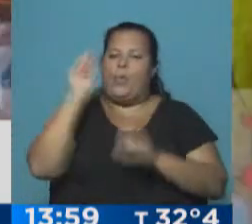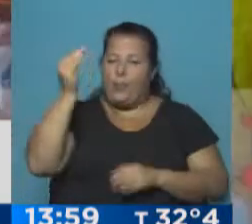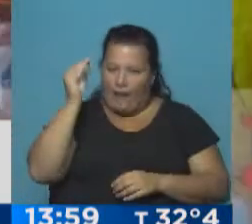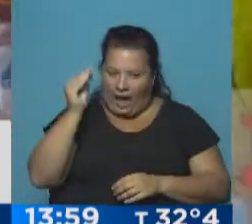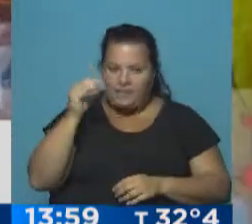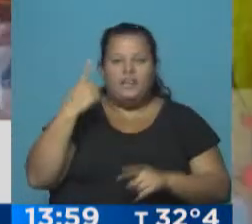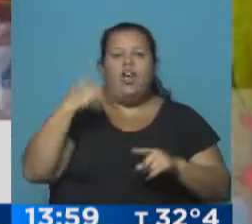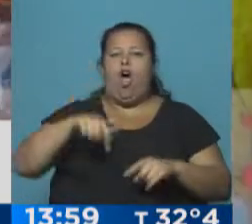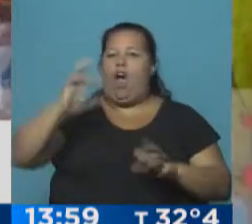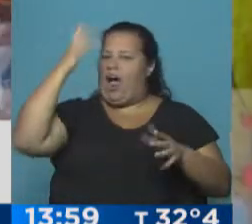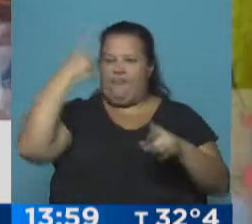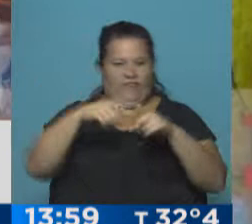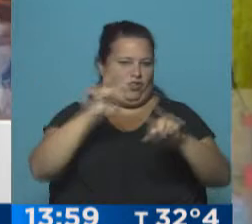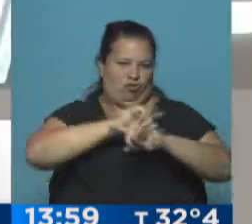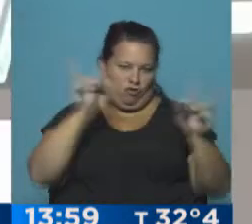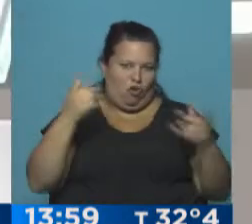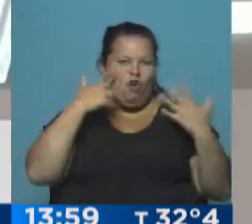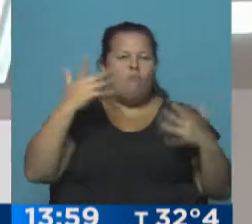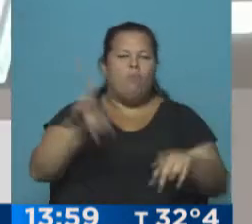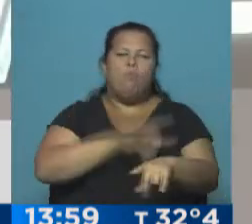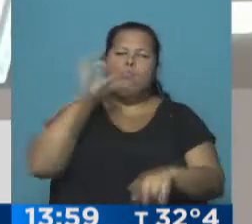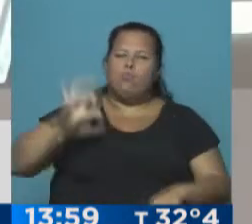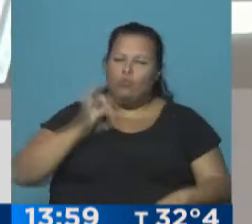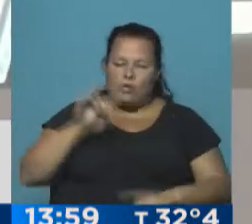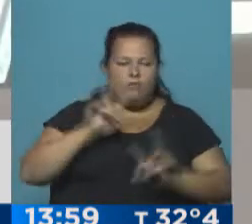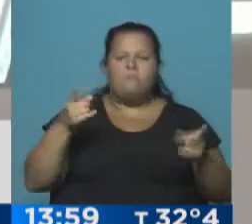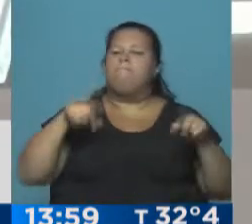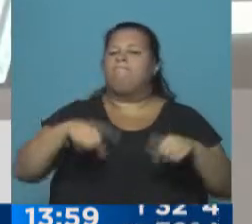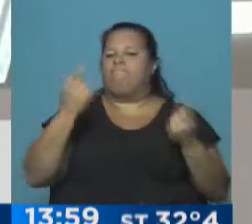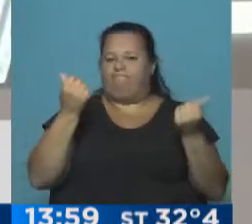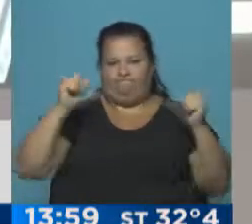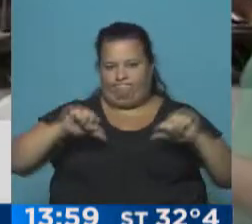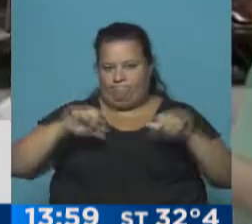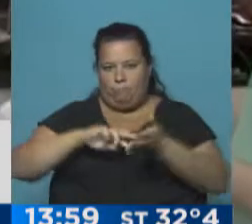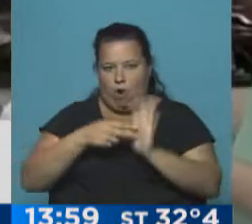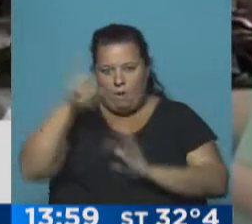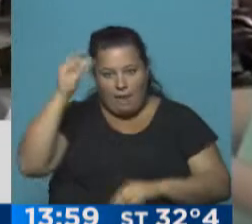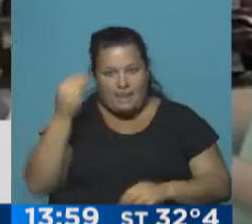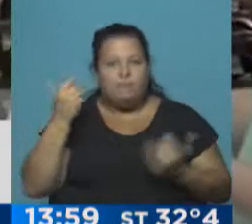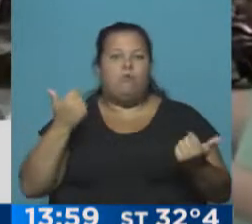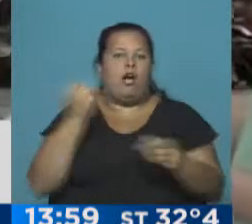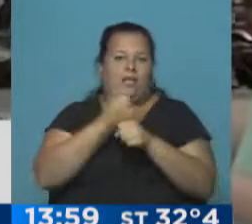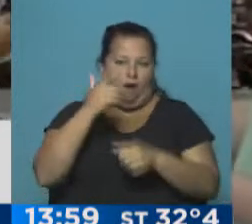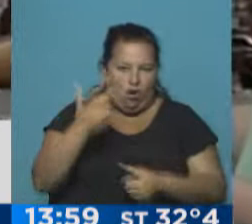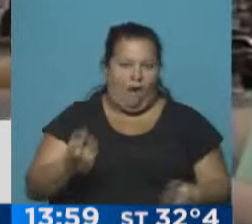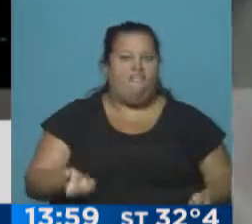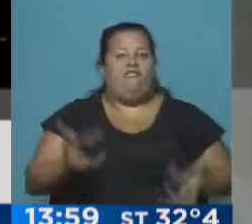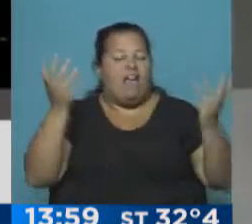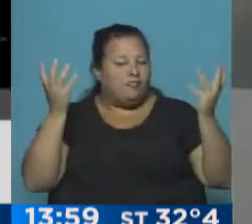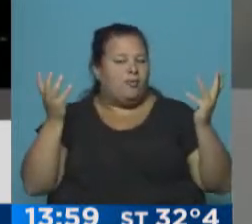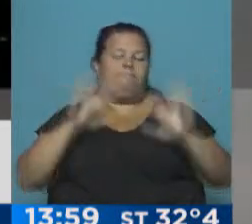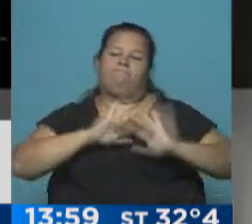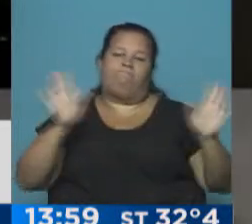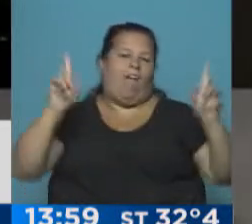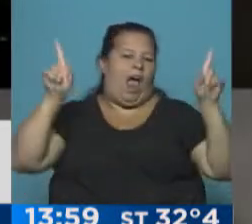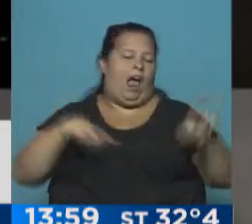no celebrarán este año el tradicional desfile de carnaval. La recesión económica que sufre el país debido al desempleo y la inflación